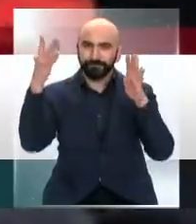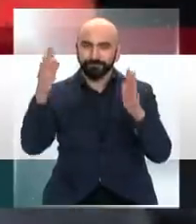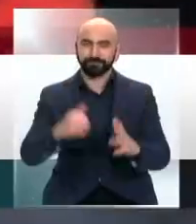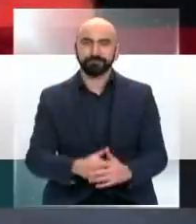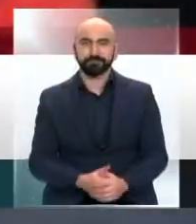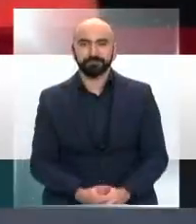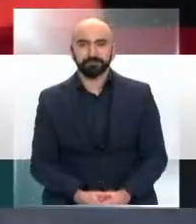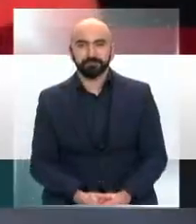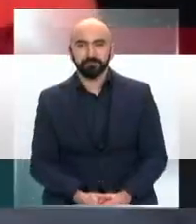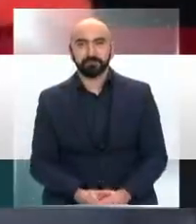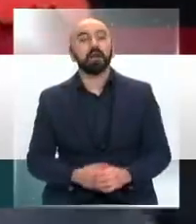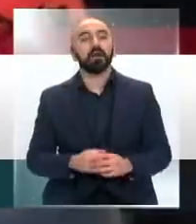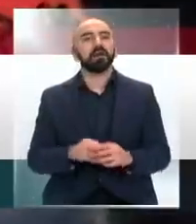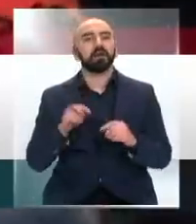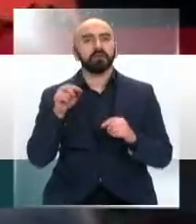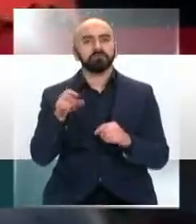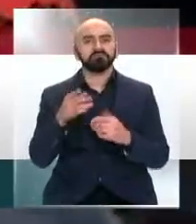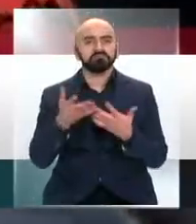con quien